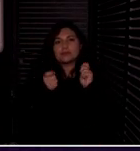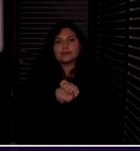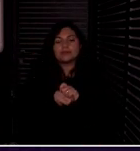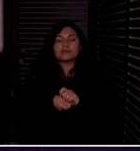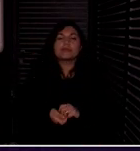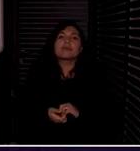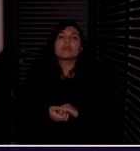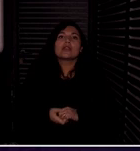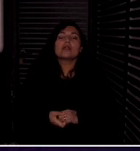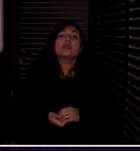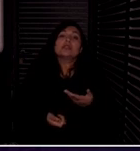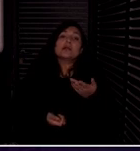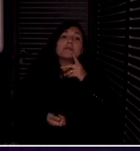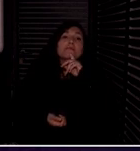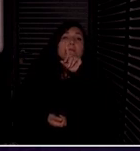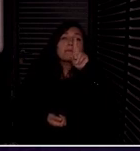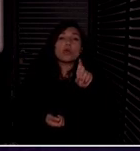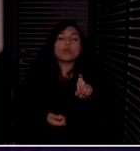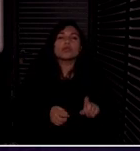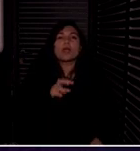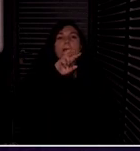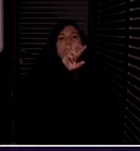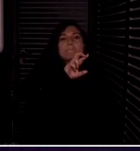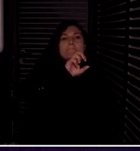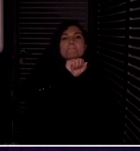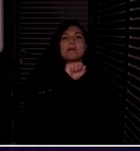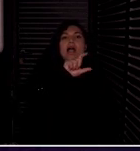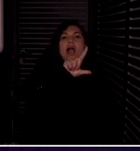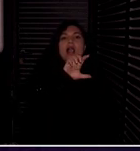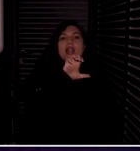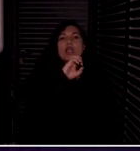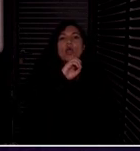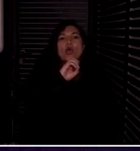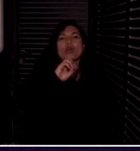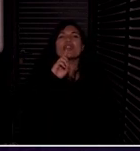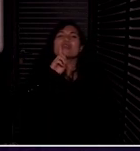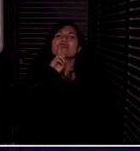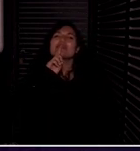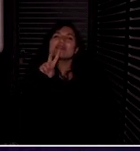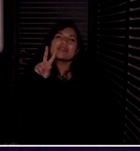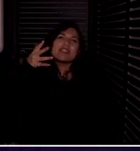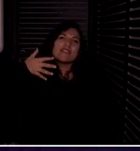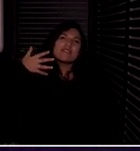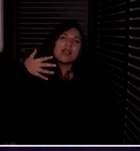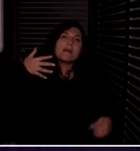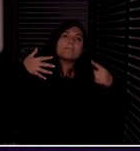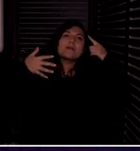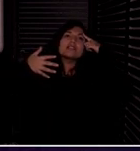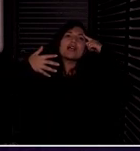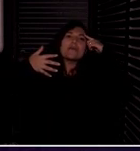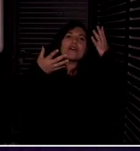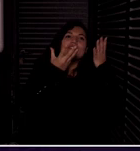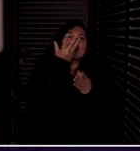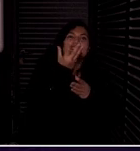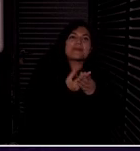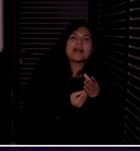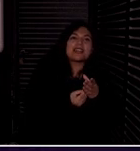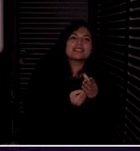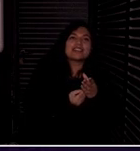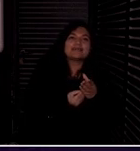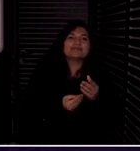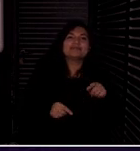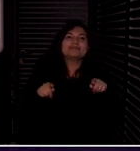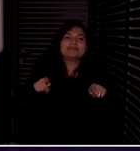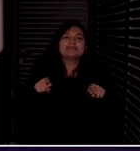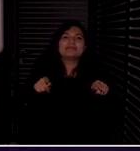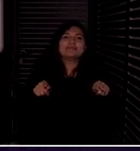la paleotelevisión, esa que nosotros identificamos como que está en crisis y va a desaparecer. Estoy de acuerdo con el presidente del Consejo, no